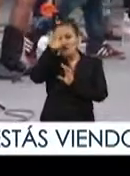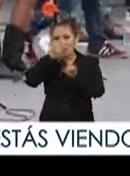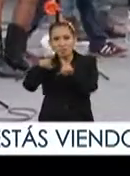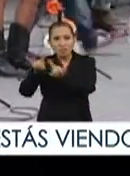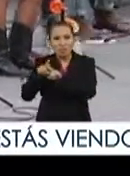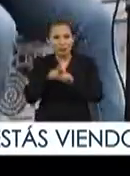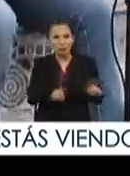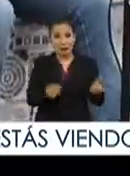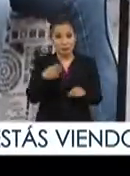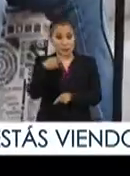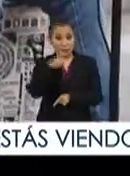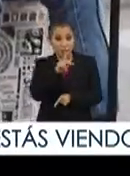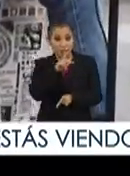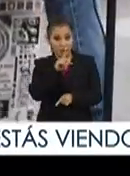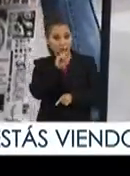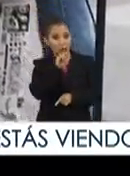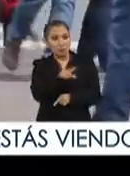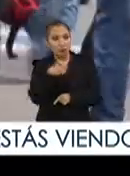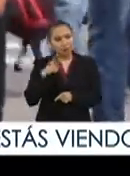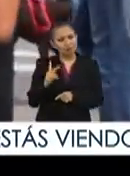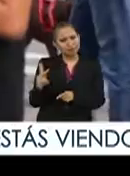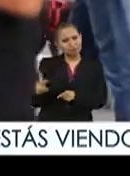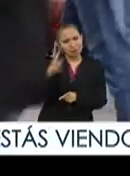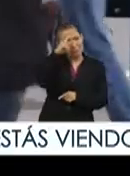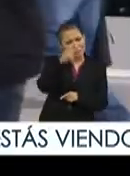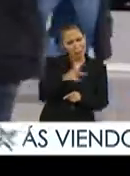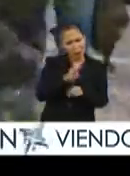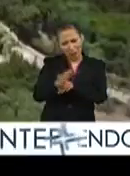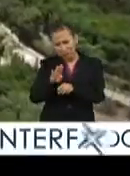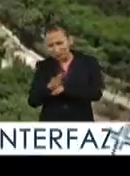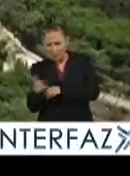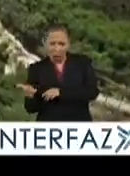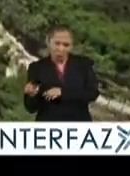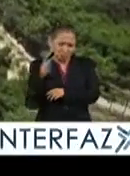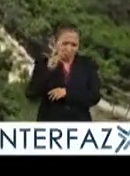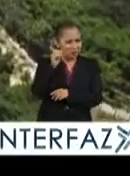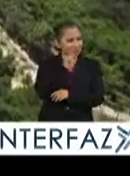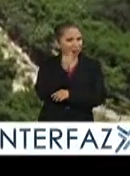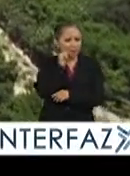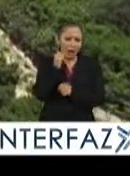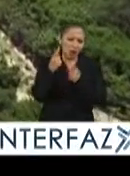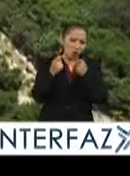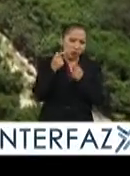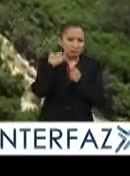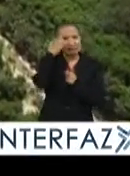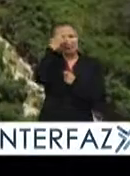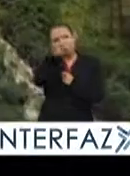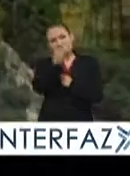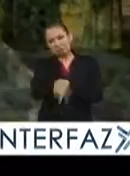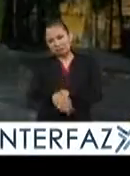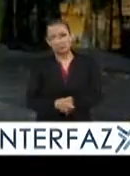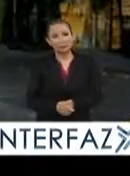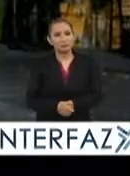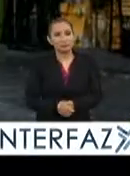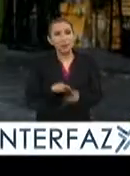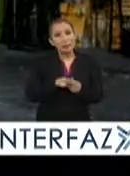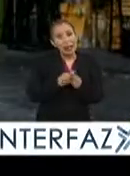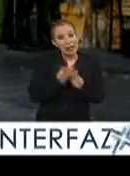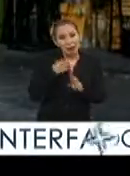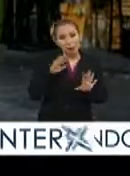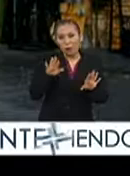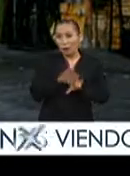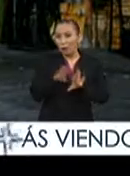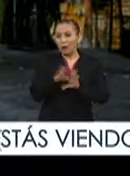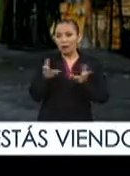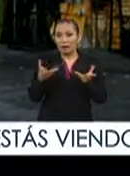diversidad. No obstante, las similitudes entre México y Brasil, siempre hay cosas que se extrañan. Al inicio queda uno así